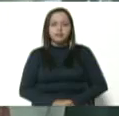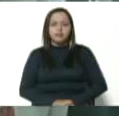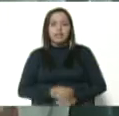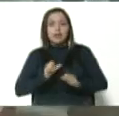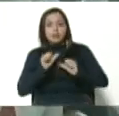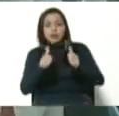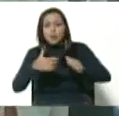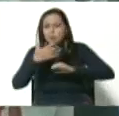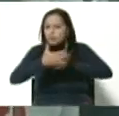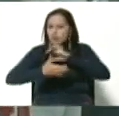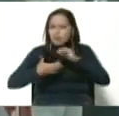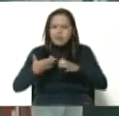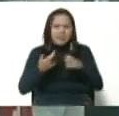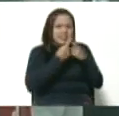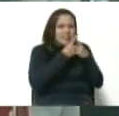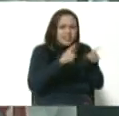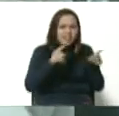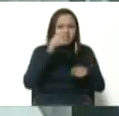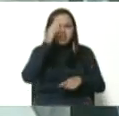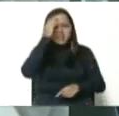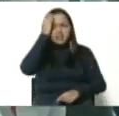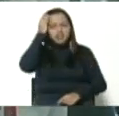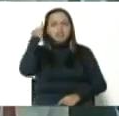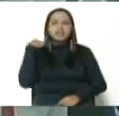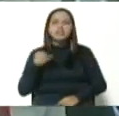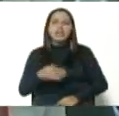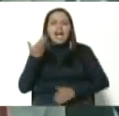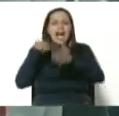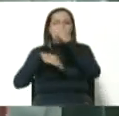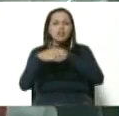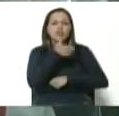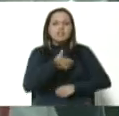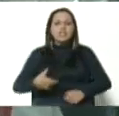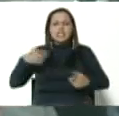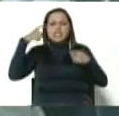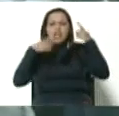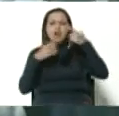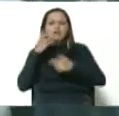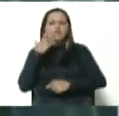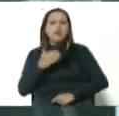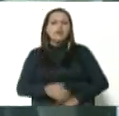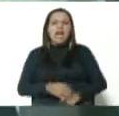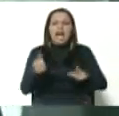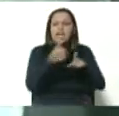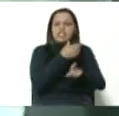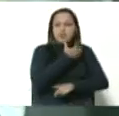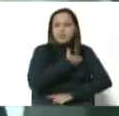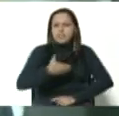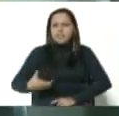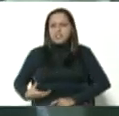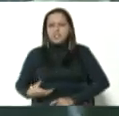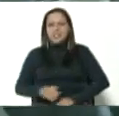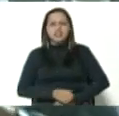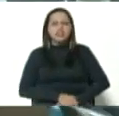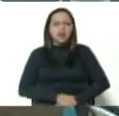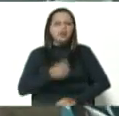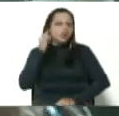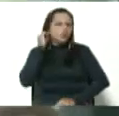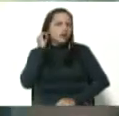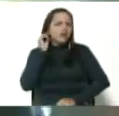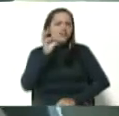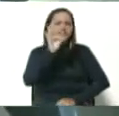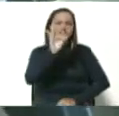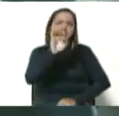problemas totalmente baladíes en la época de Hugo Chávez, como por ejemplo la agresión contra la presidenta de Fedecámaras, no me acuerdo el nombre de ella, del